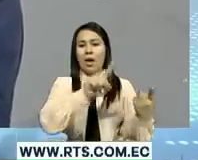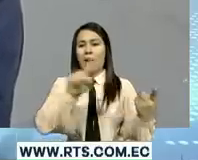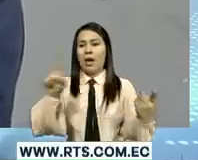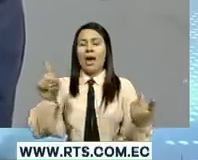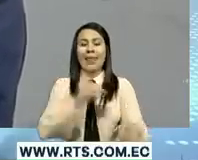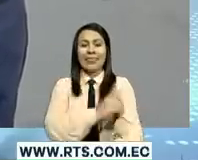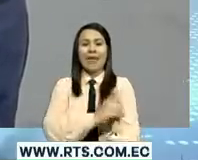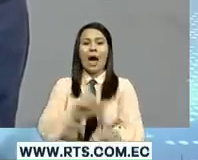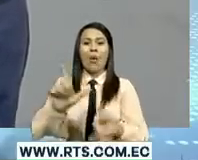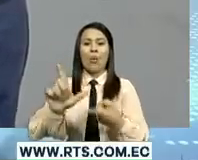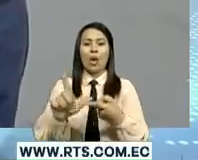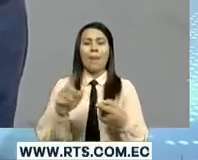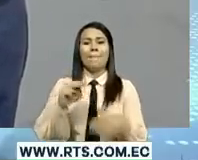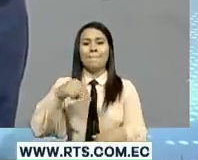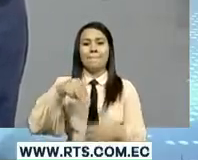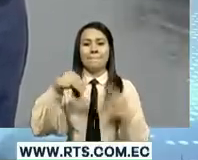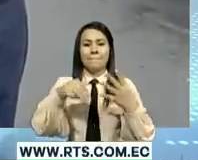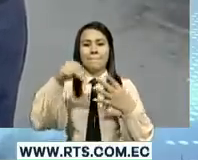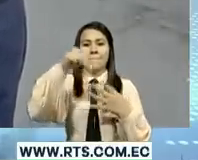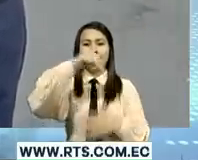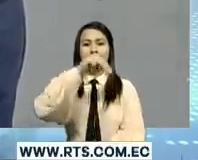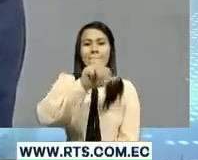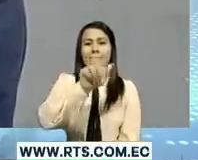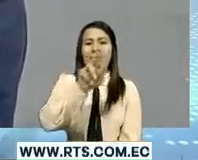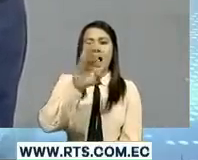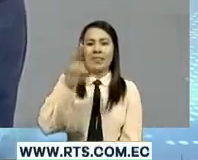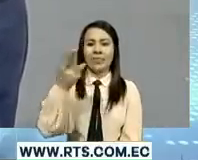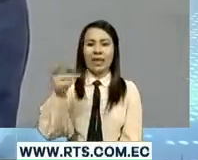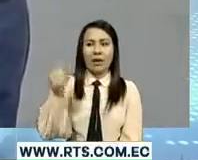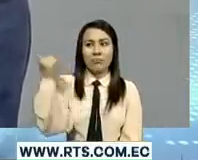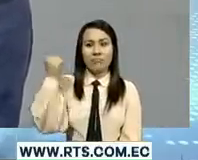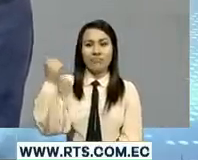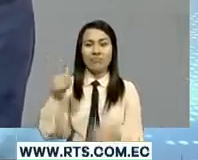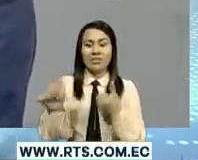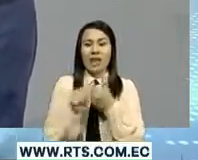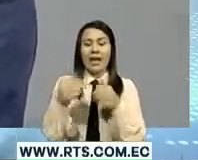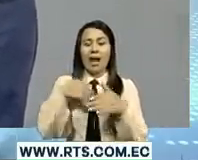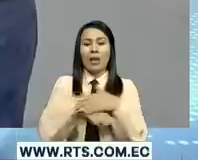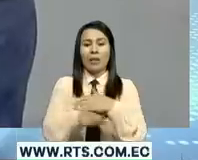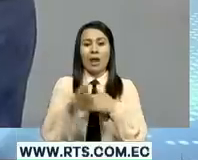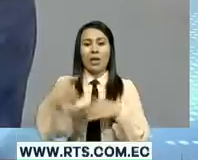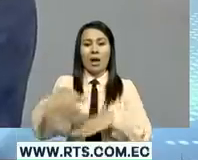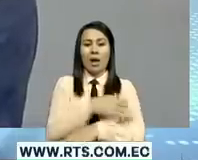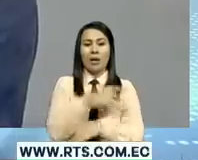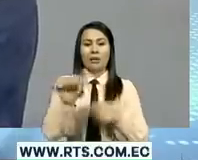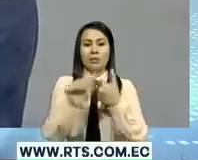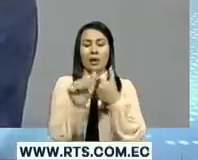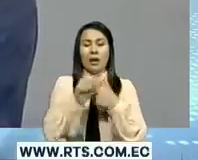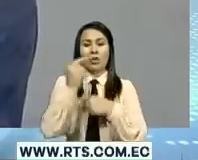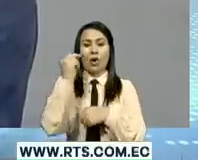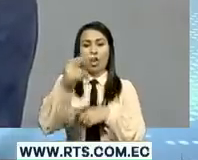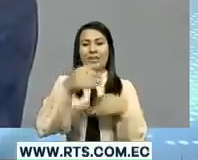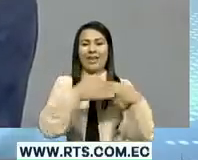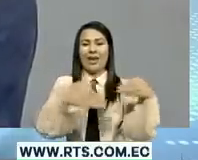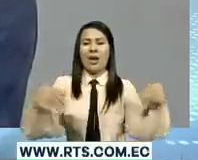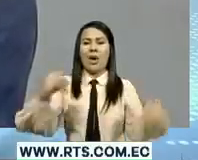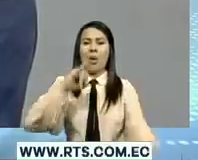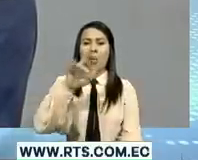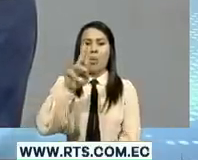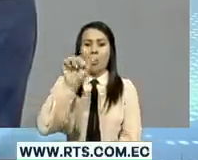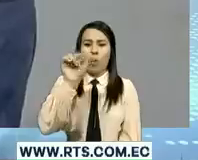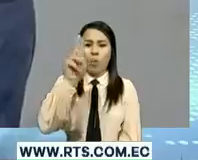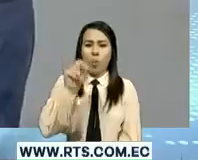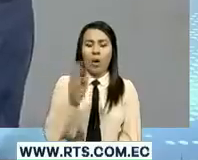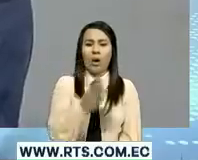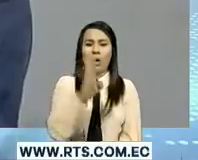Daule, Marta de Roldós, etcétera, etcétera, o sea, ya entrando a la Tancamarengo, en el viaducto, en la curva que está, en